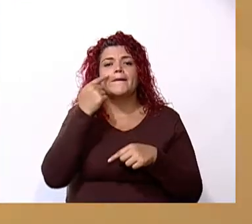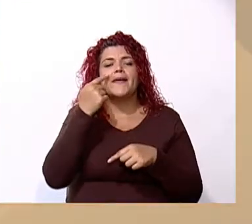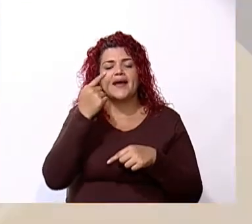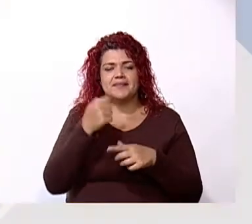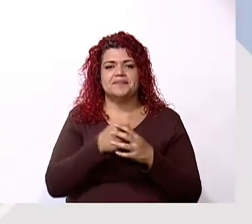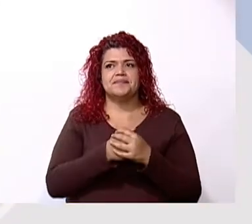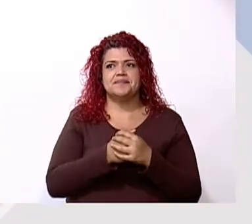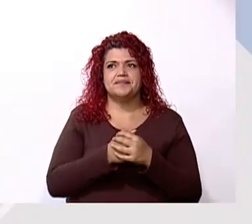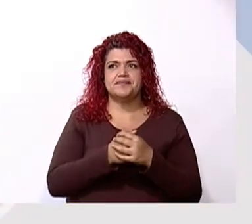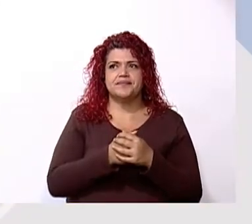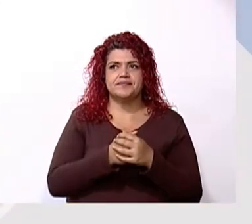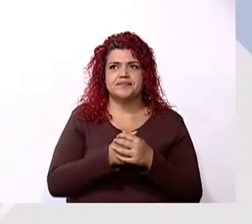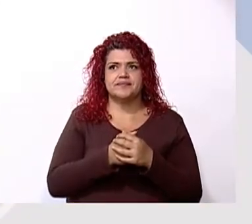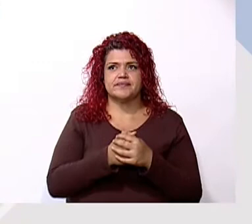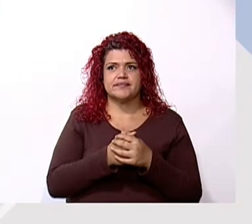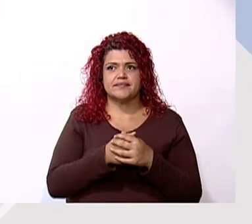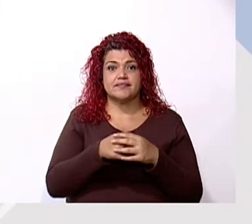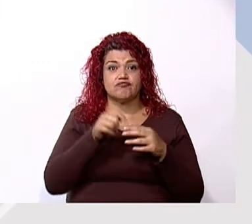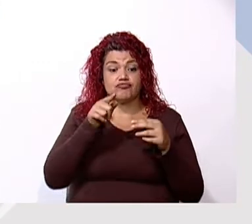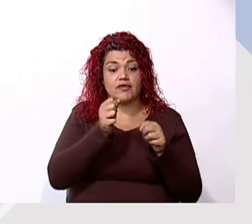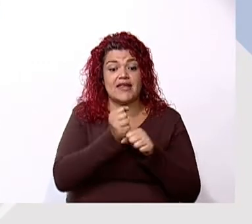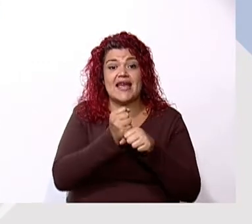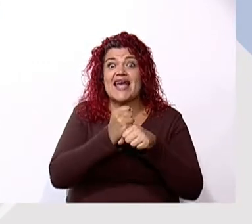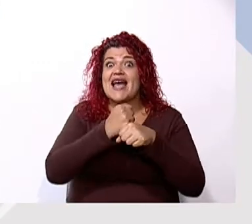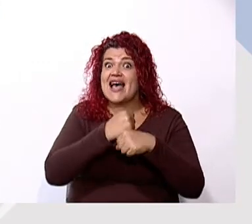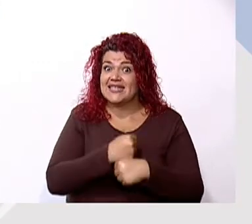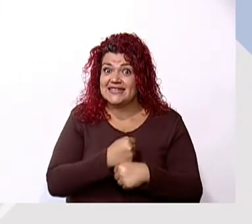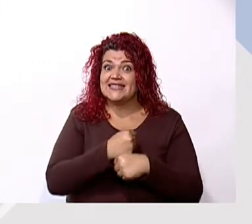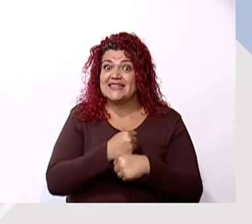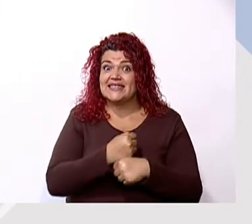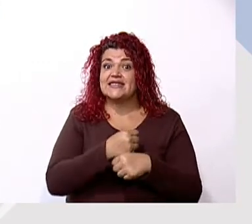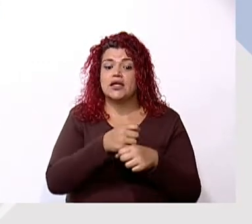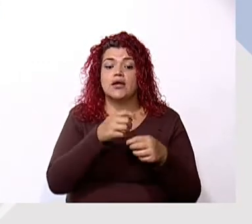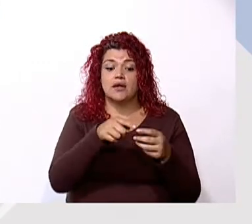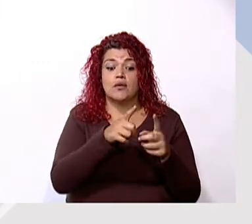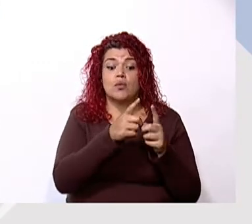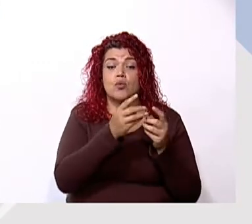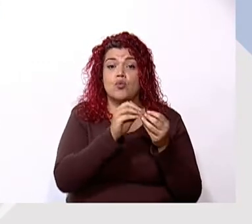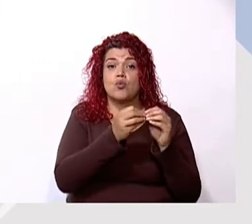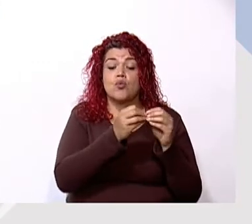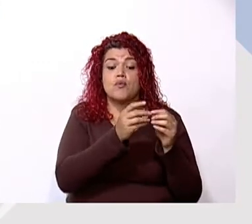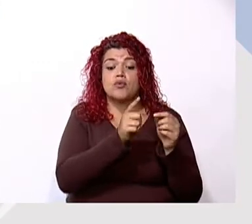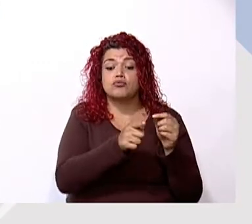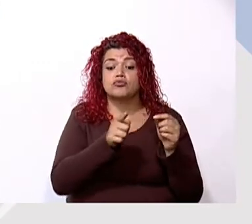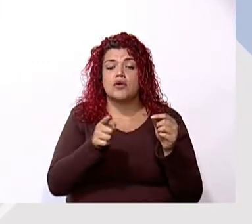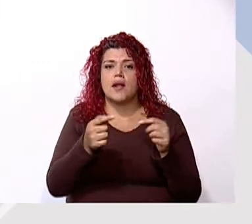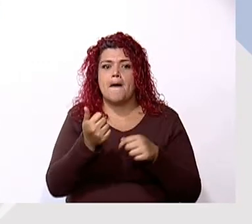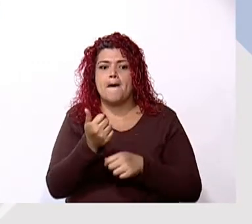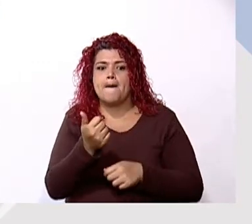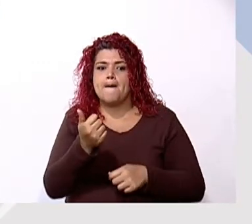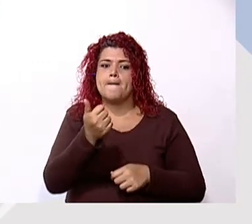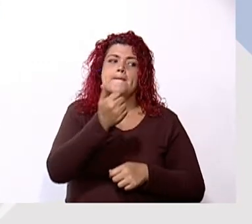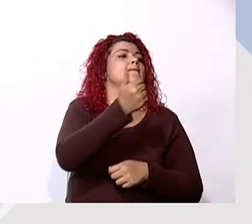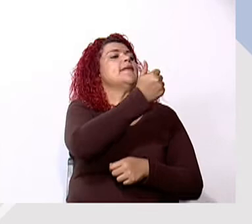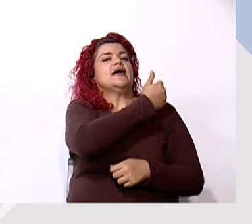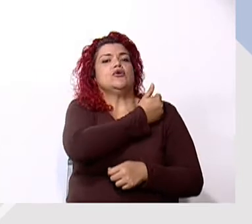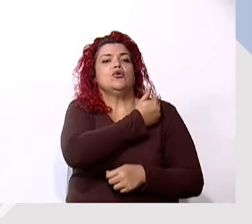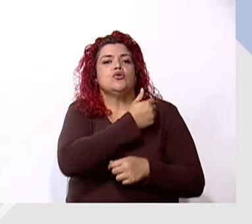imagen. Van a formar con las 4 fichas el mayor número.